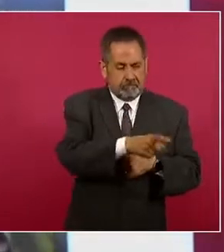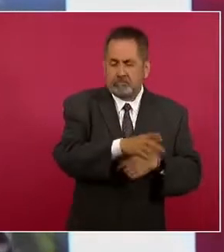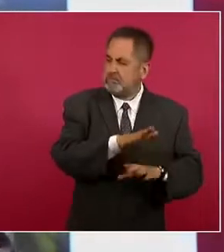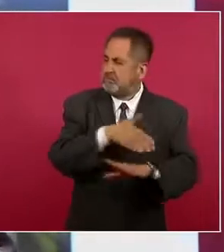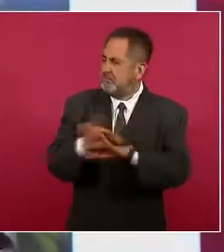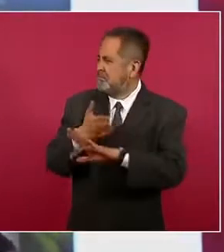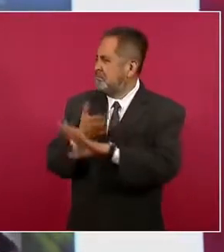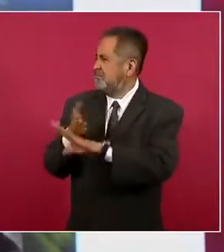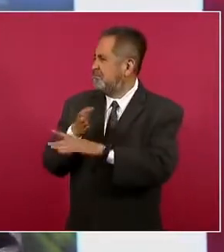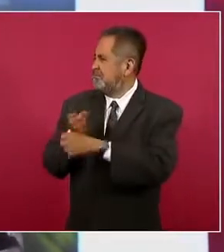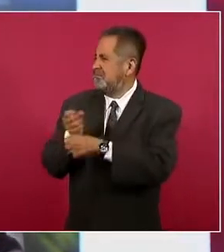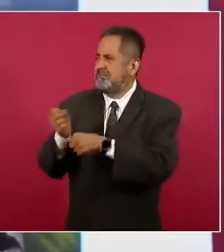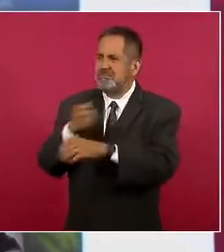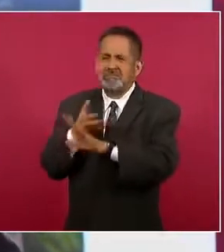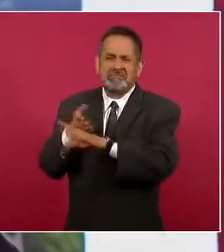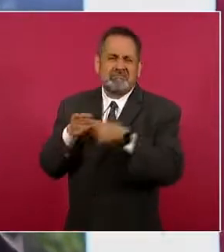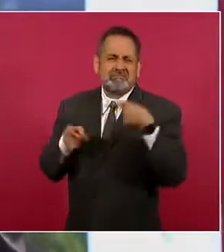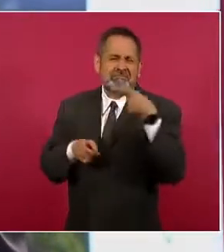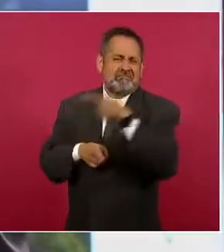con